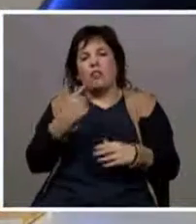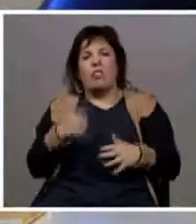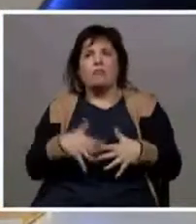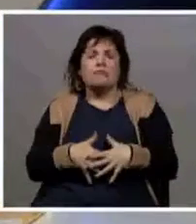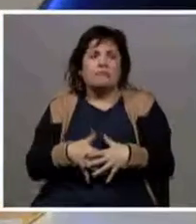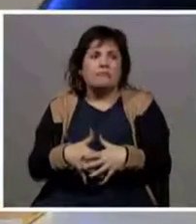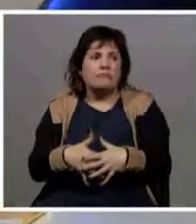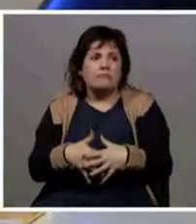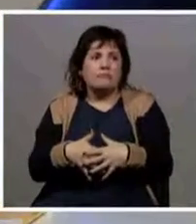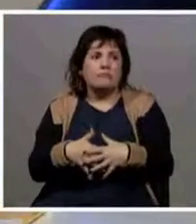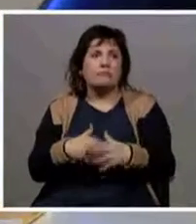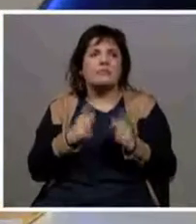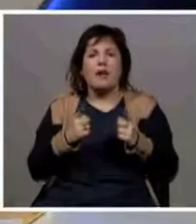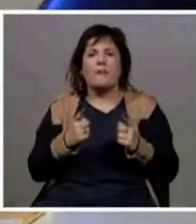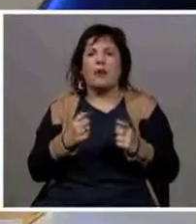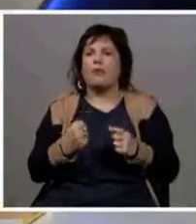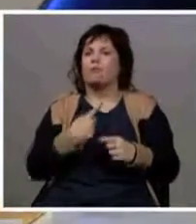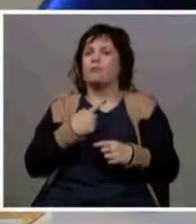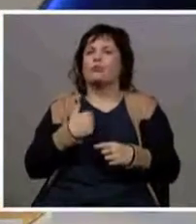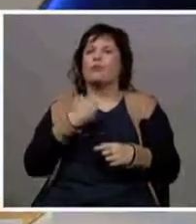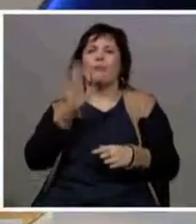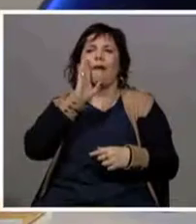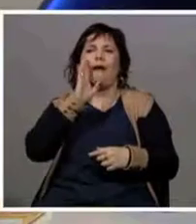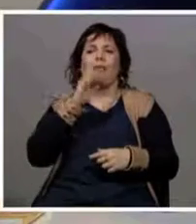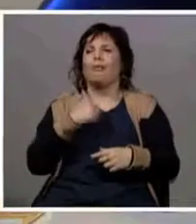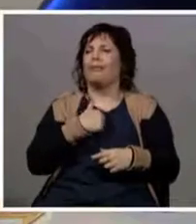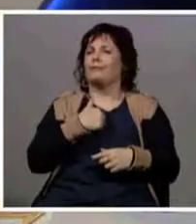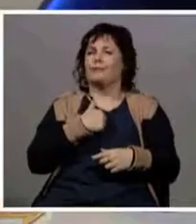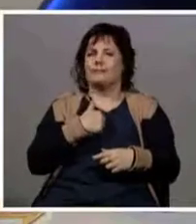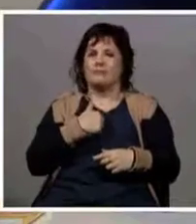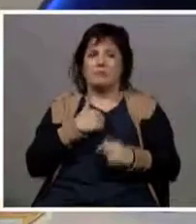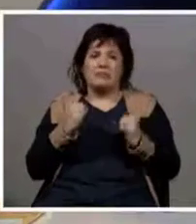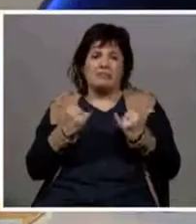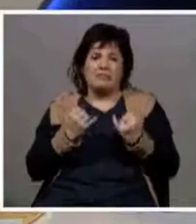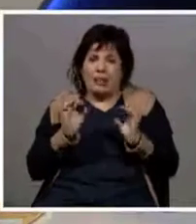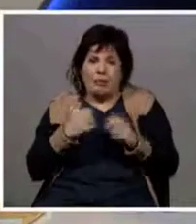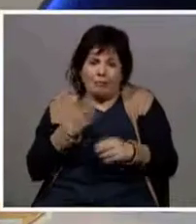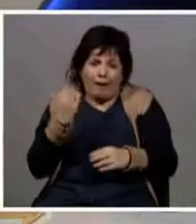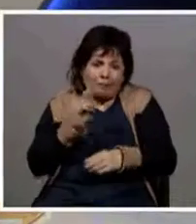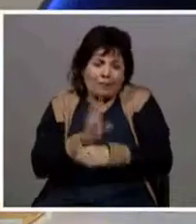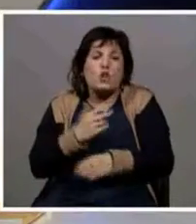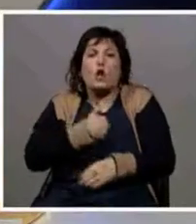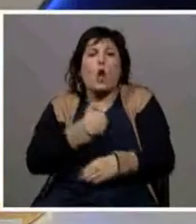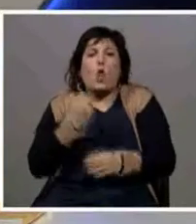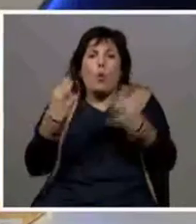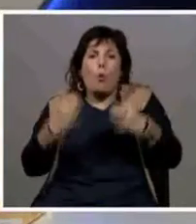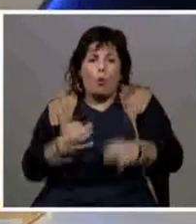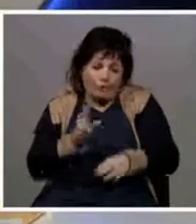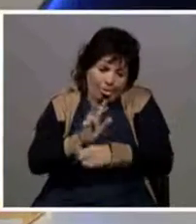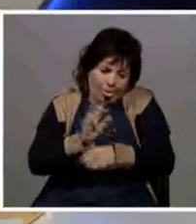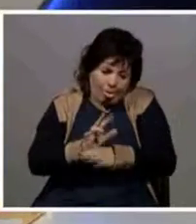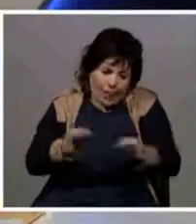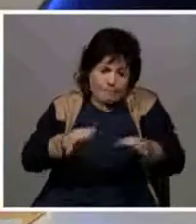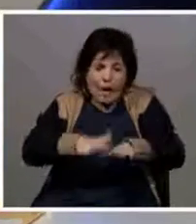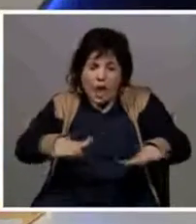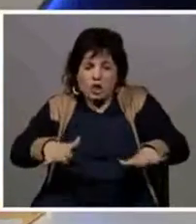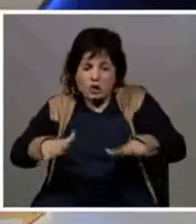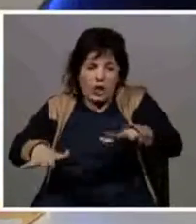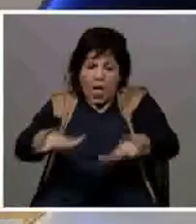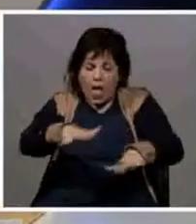las legitiman un lugar de madres que vienen siendo de facto porque vienen cumpliendo tareas de sostén materno